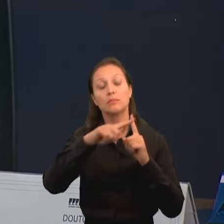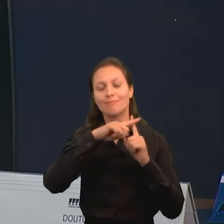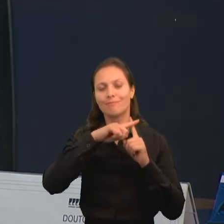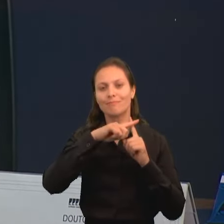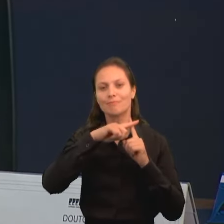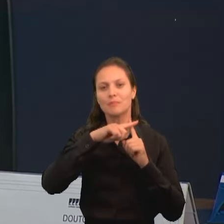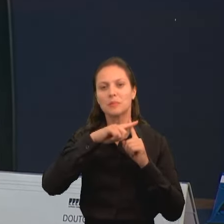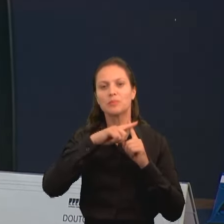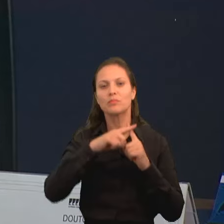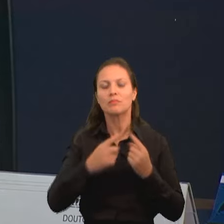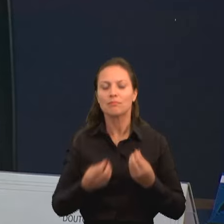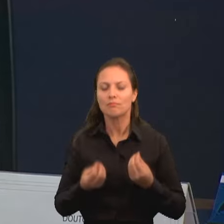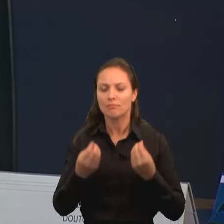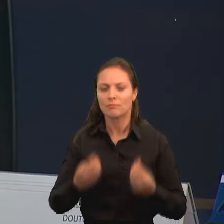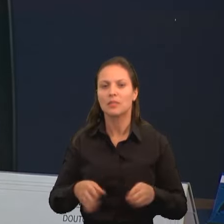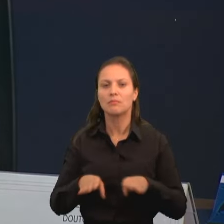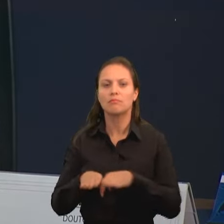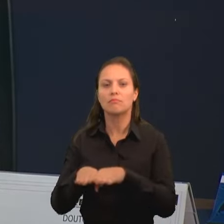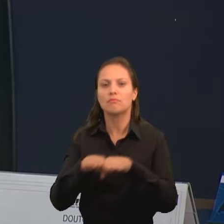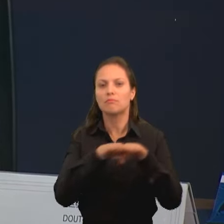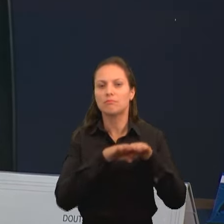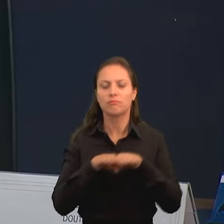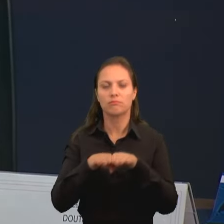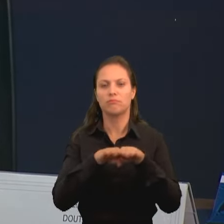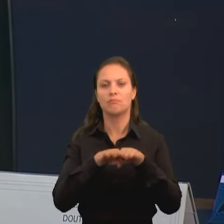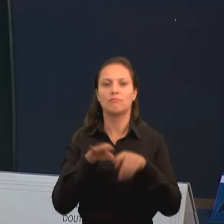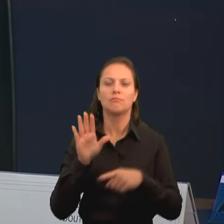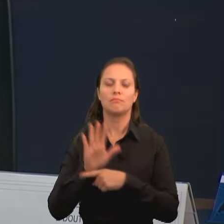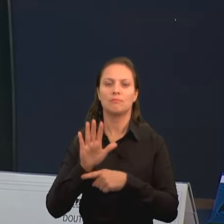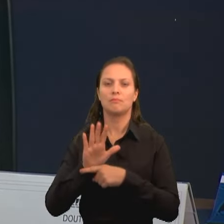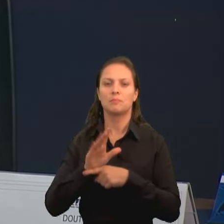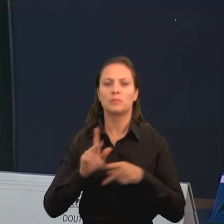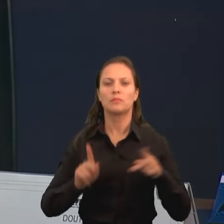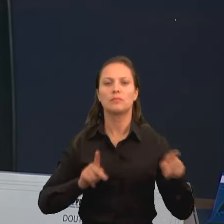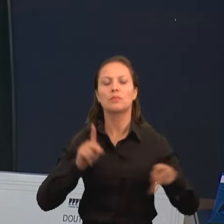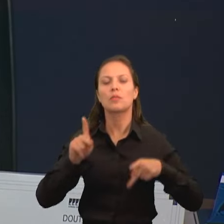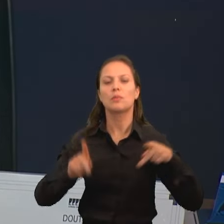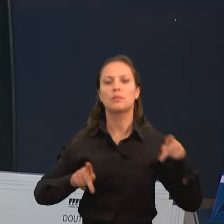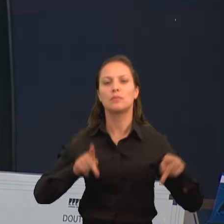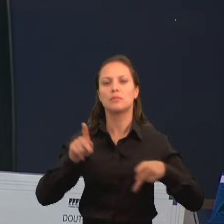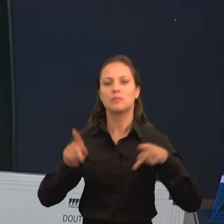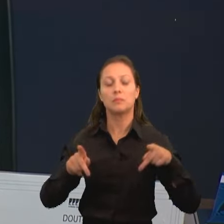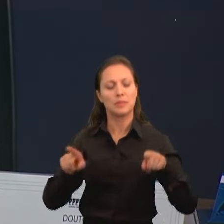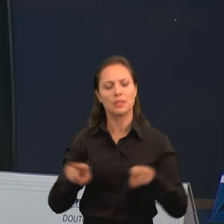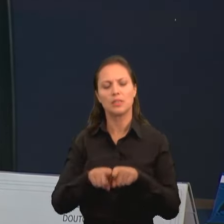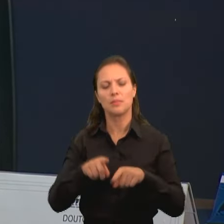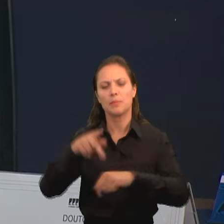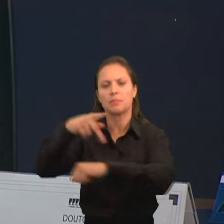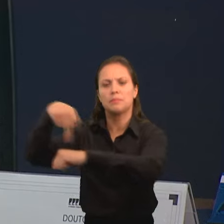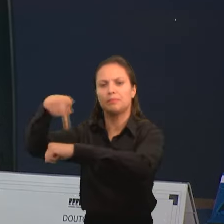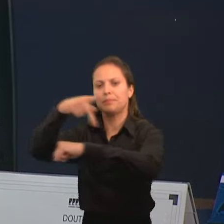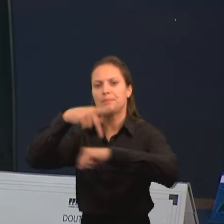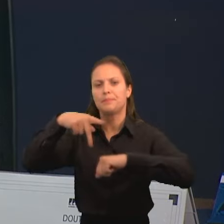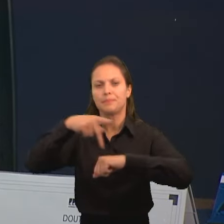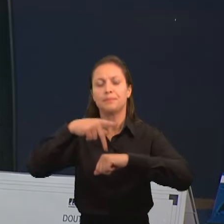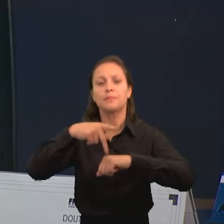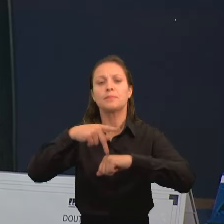neurotecnología efectivamente se puedan realizar en forma equitativa entre las personas y los